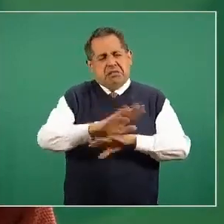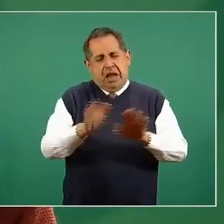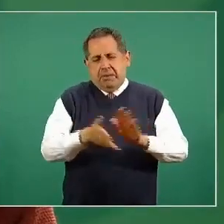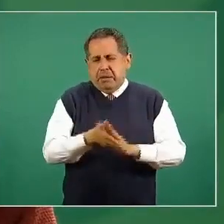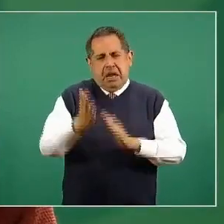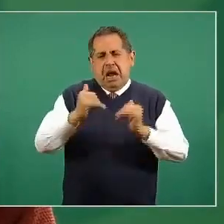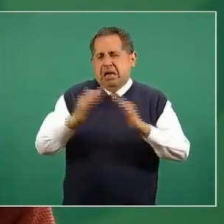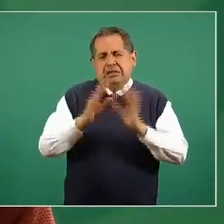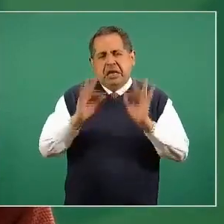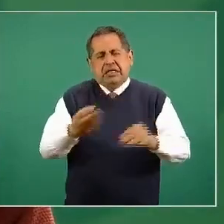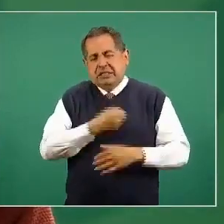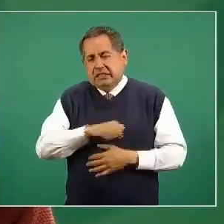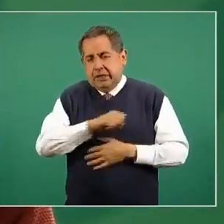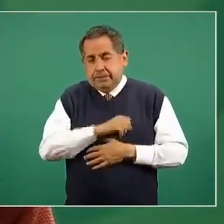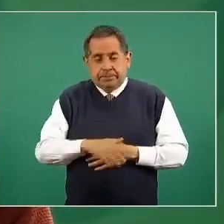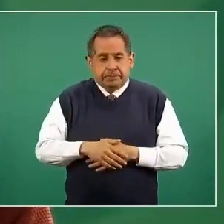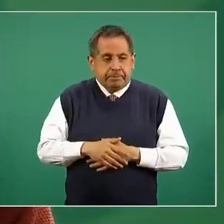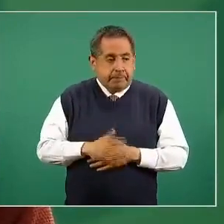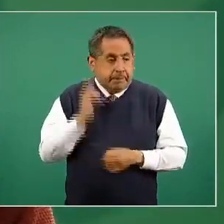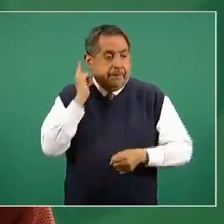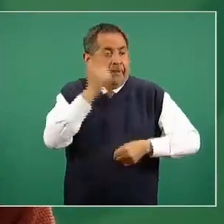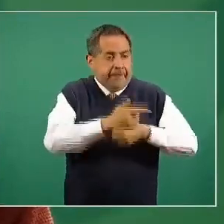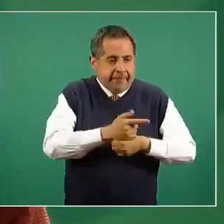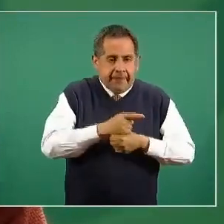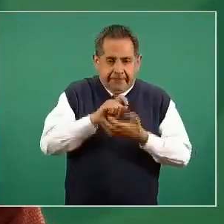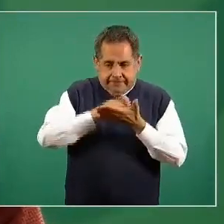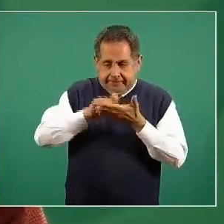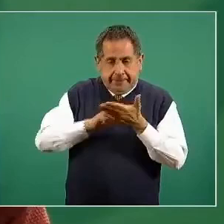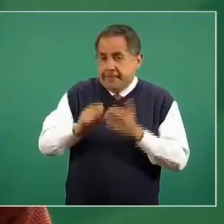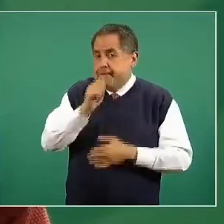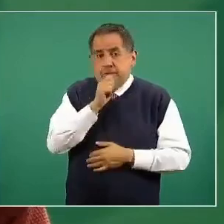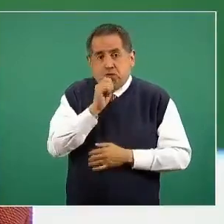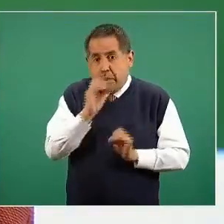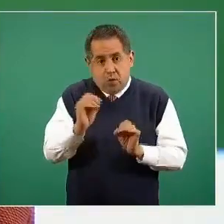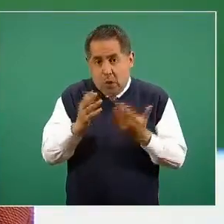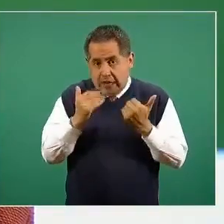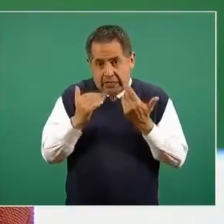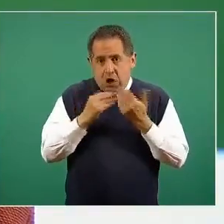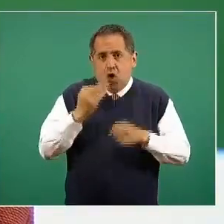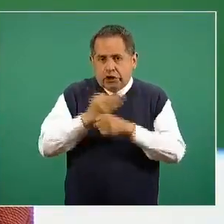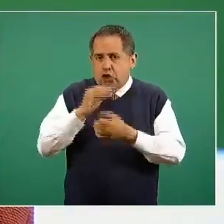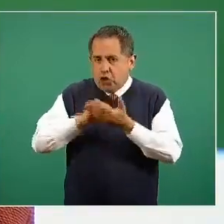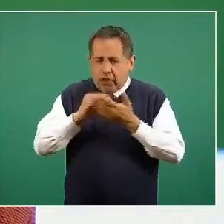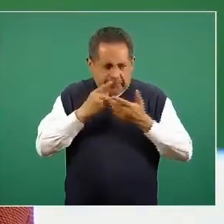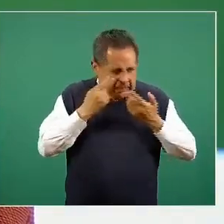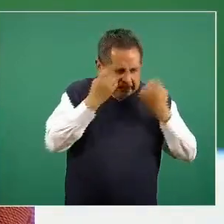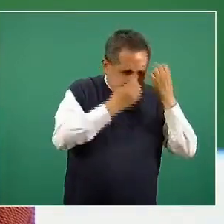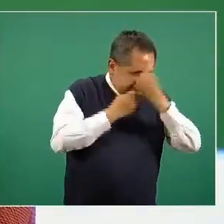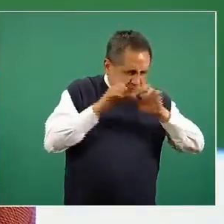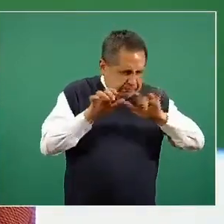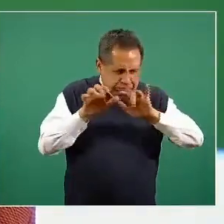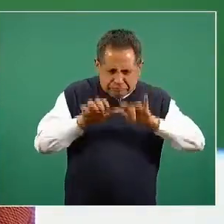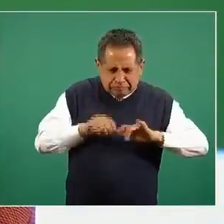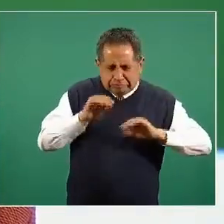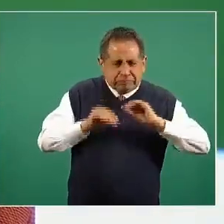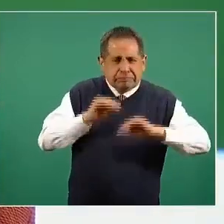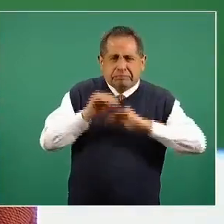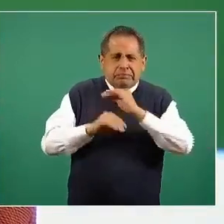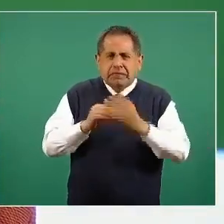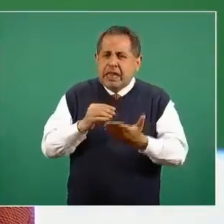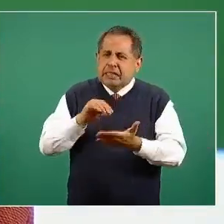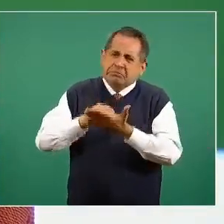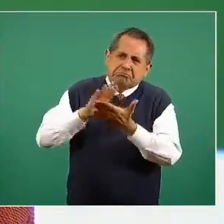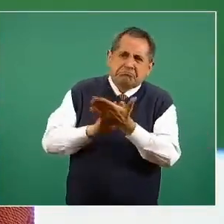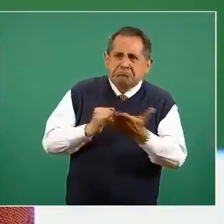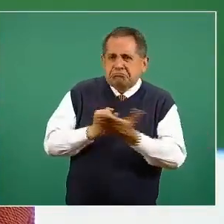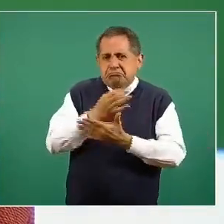Respecto al diagnóstico, todavía no hay un dictamen, todavía no. En el momento en que lo haya, desde luego que lo vamos a informar para